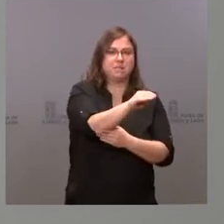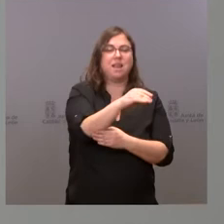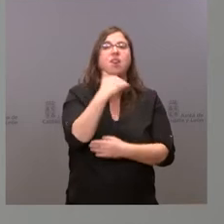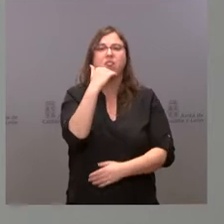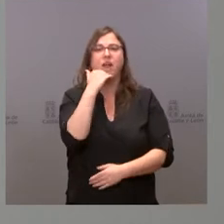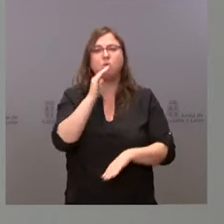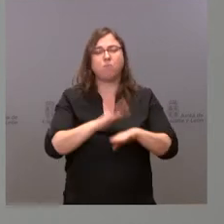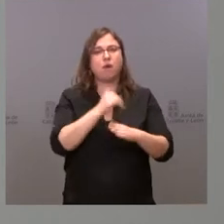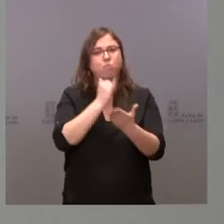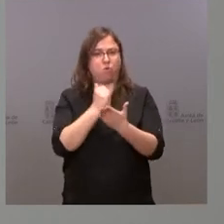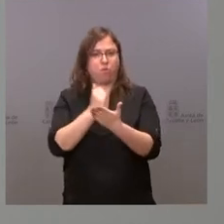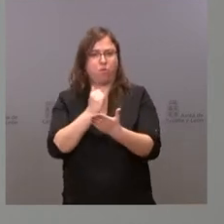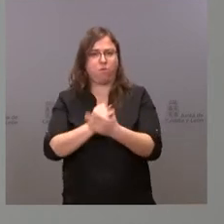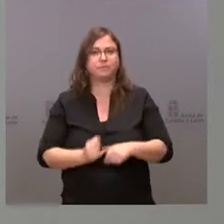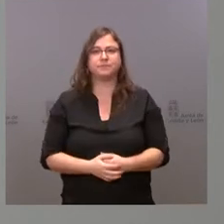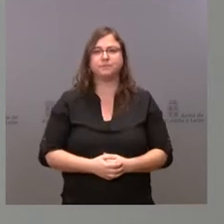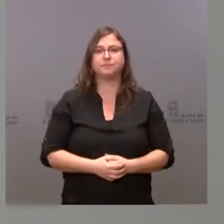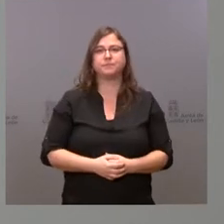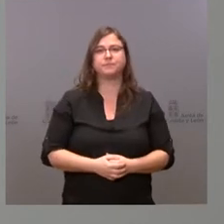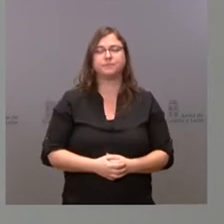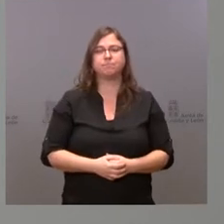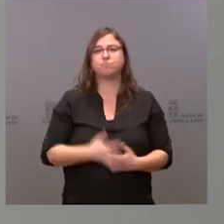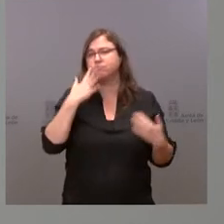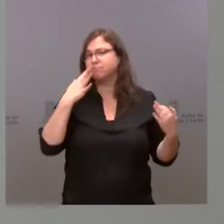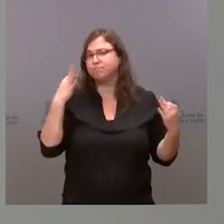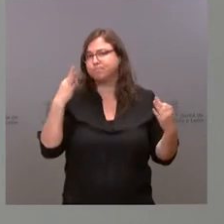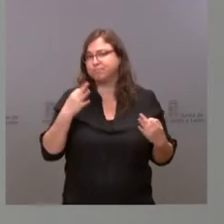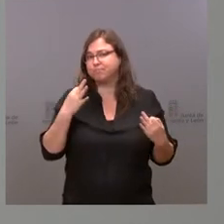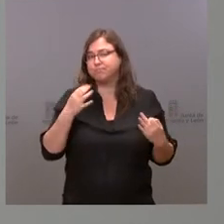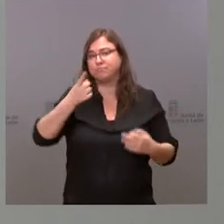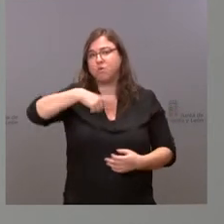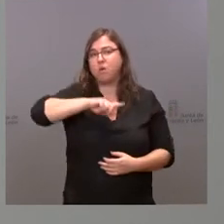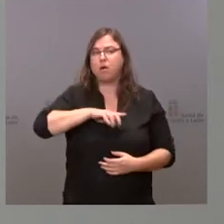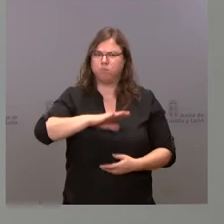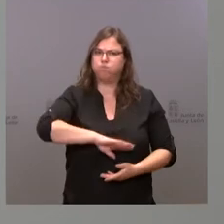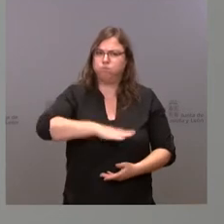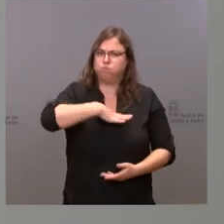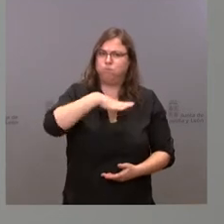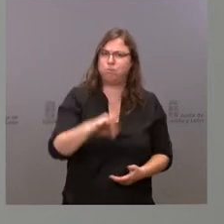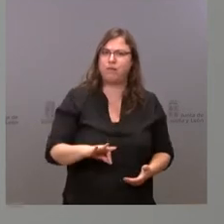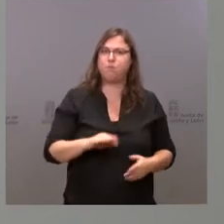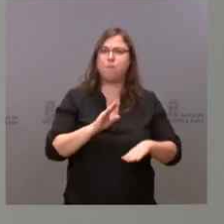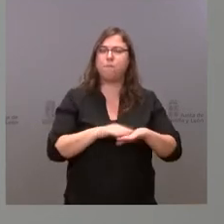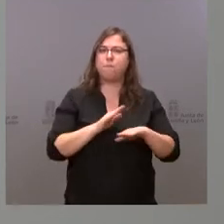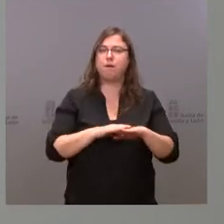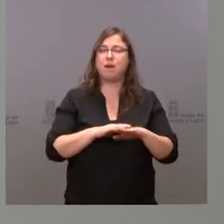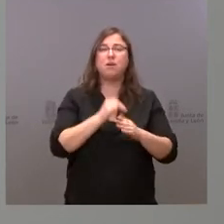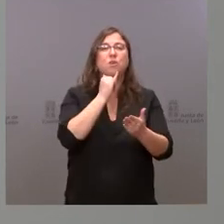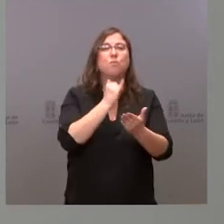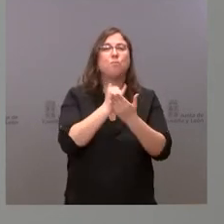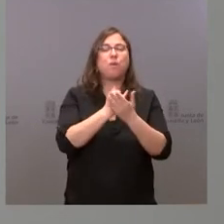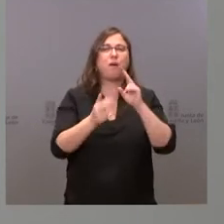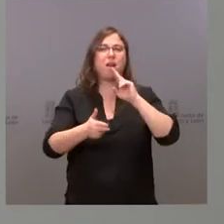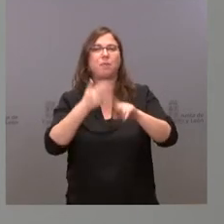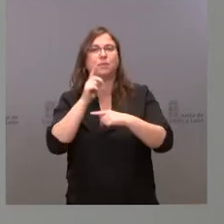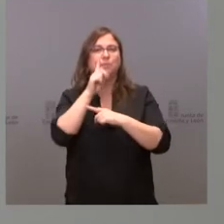estos pruebas diagnósticas realmente tenemos de capacidad a nivel de antígenos porque tenemos